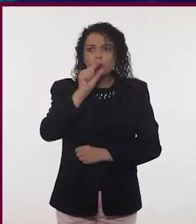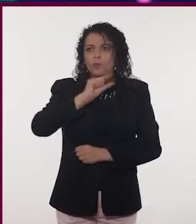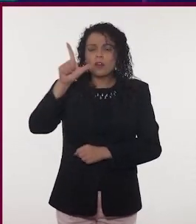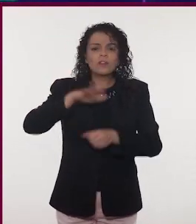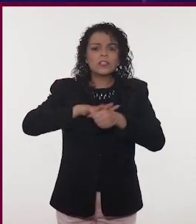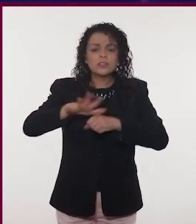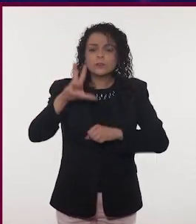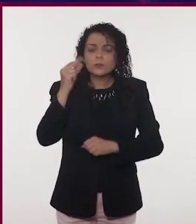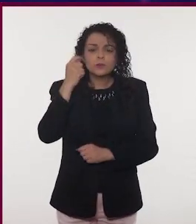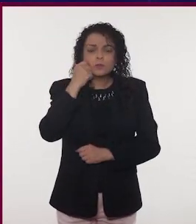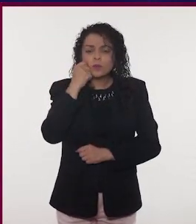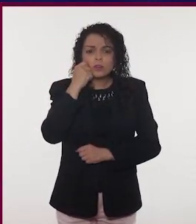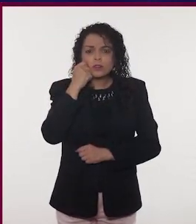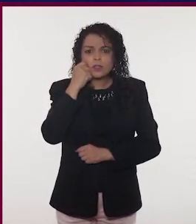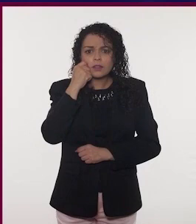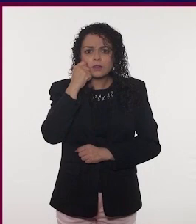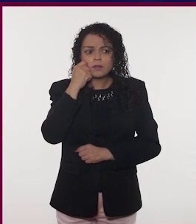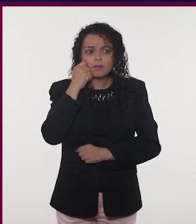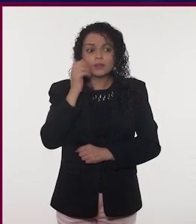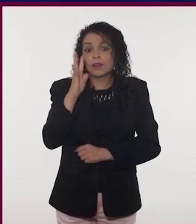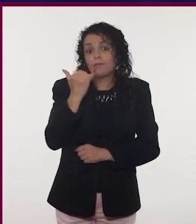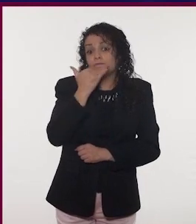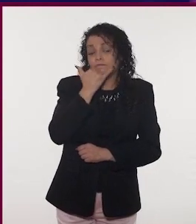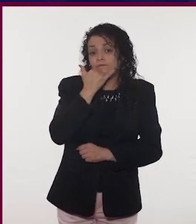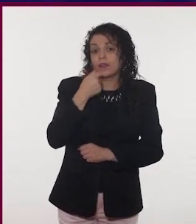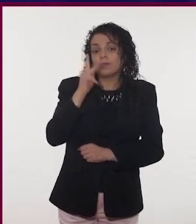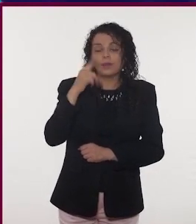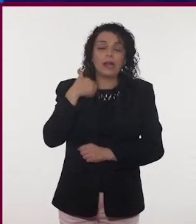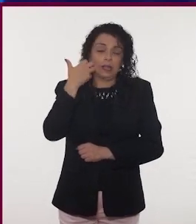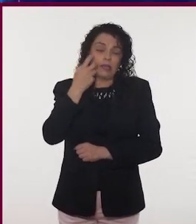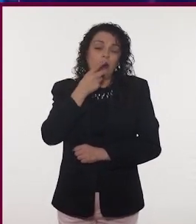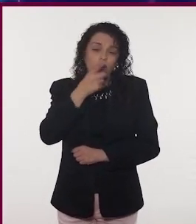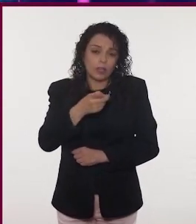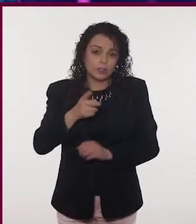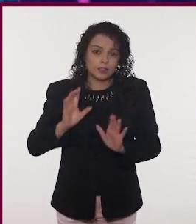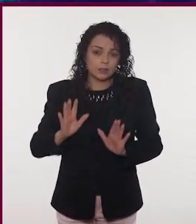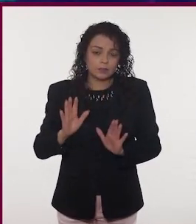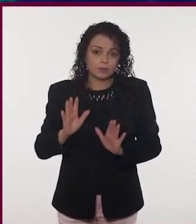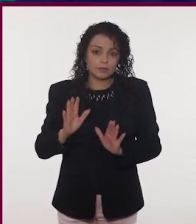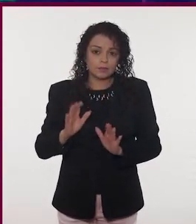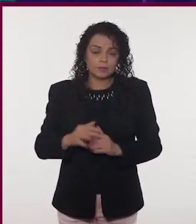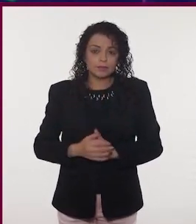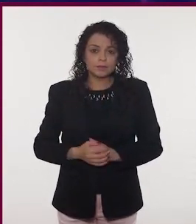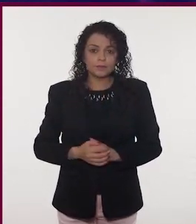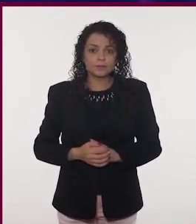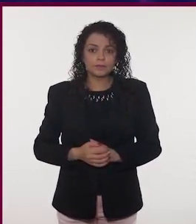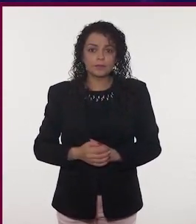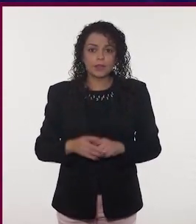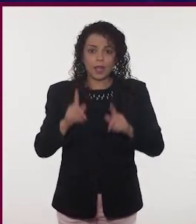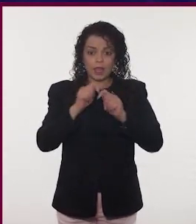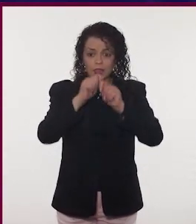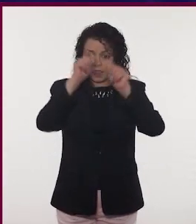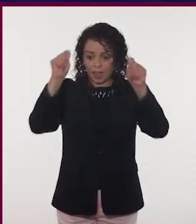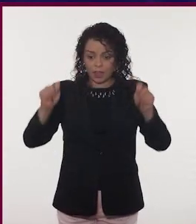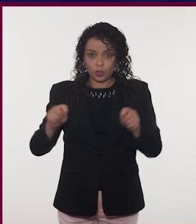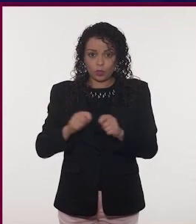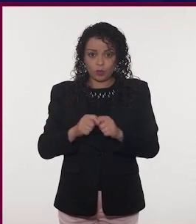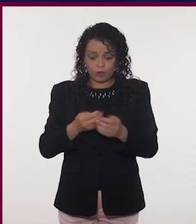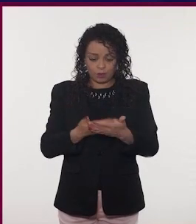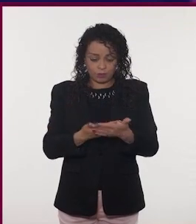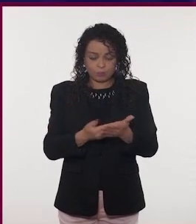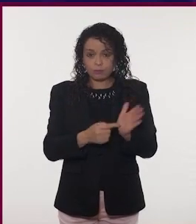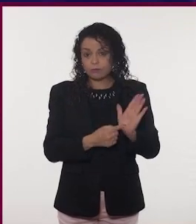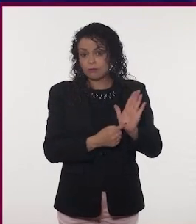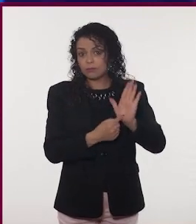sea. Y también, perdón, pero también quiero indicar que no solo tener un título en la mano ni nos va a dar el